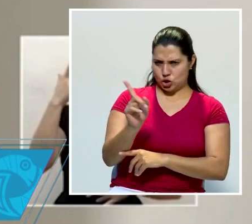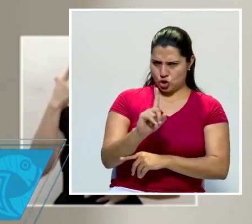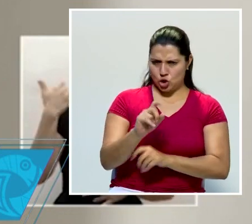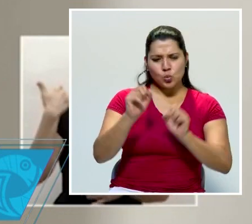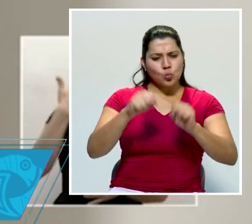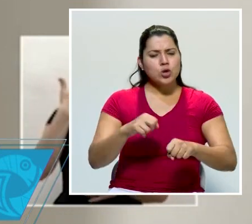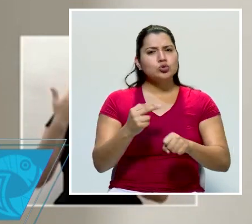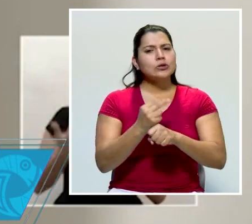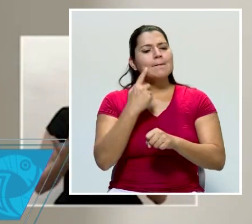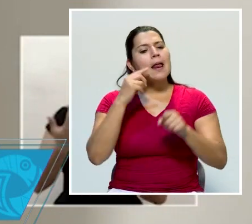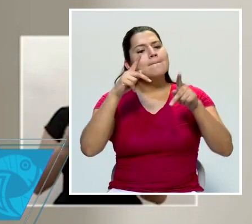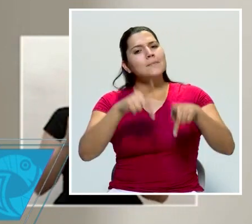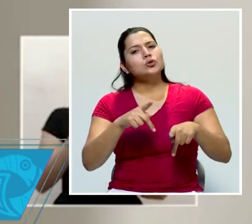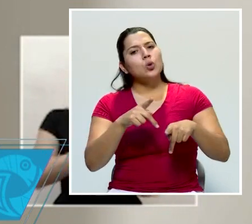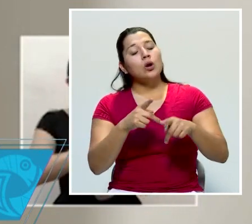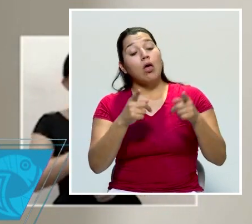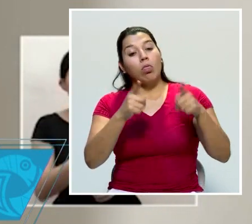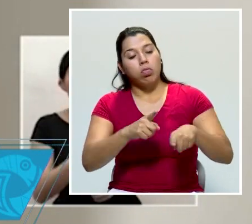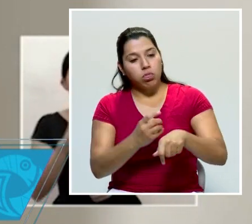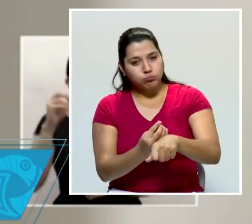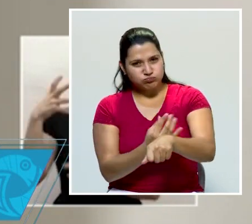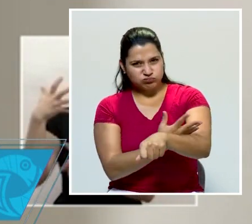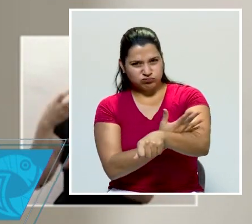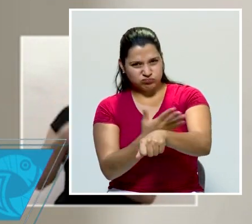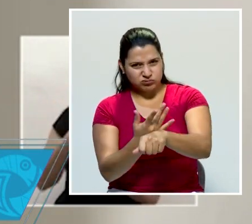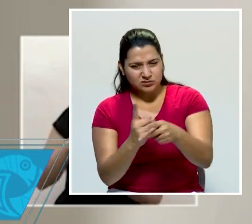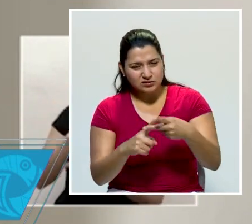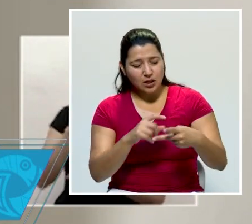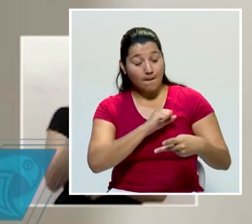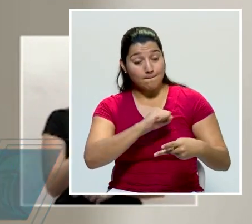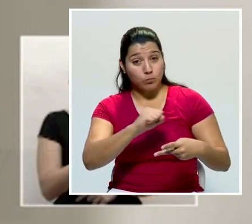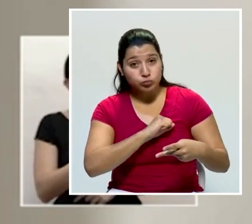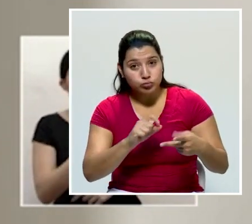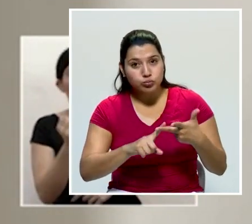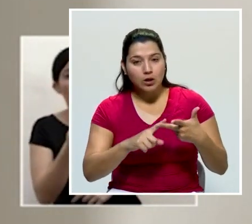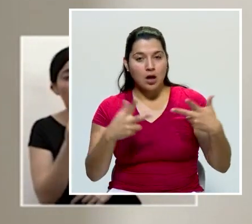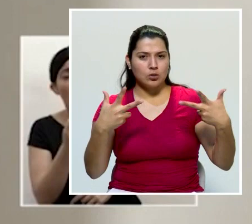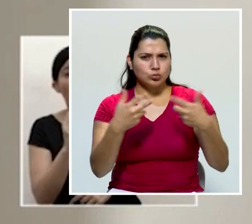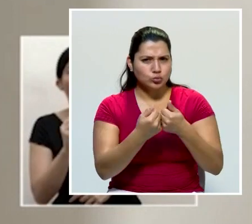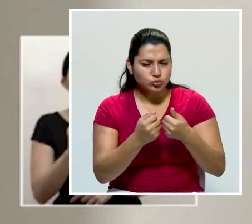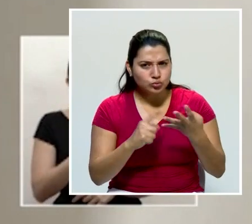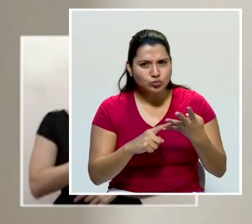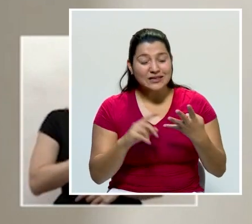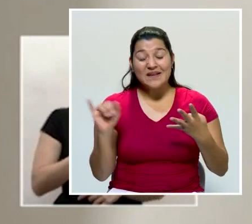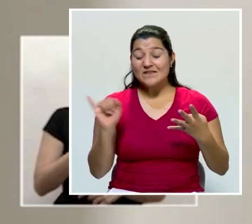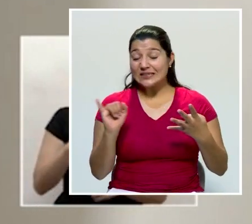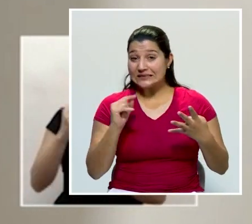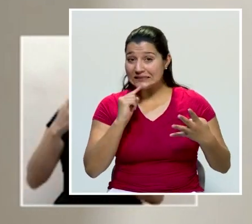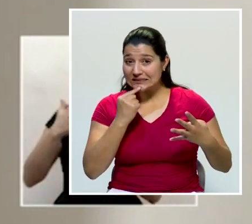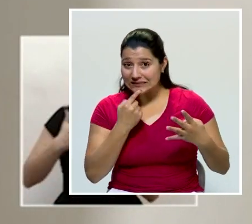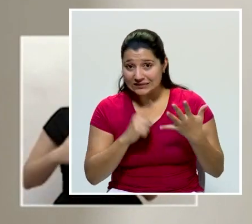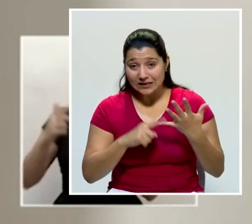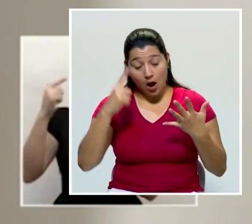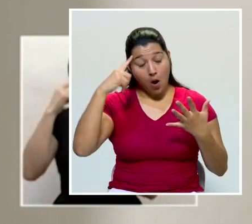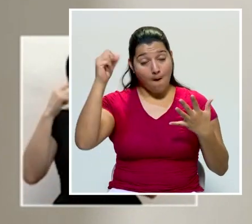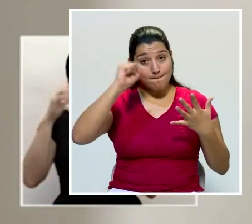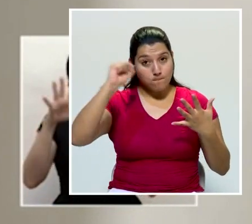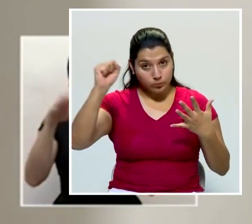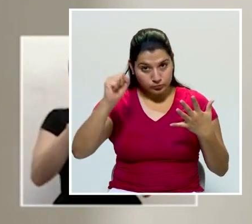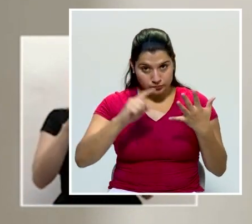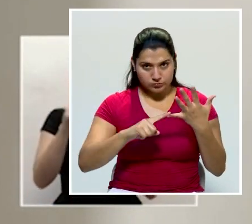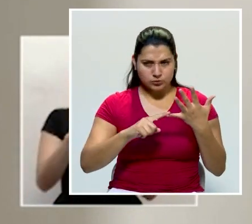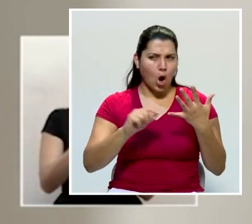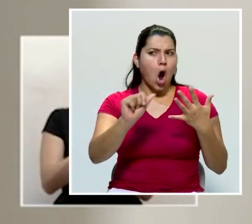pacientes infartados, accidentados de infecciones severas y de infartos o sangrados en el cerebro,